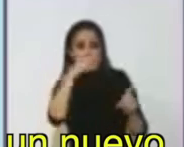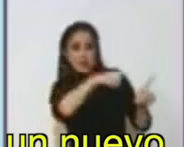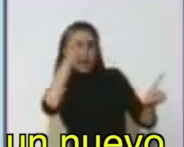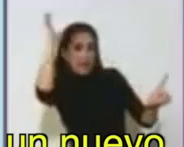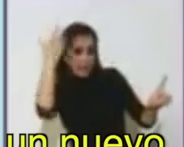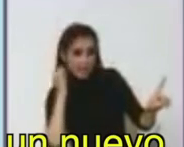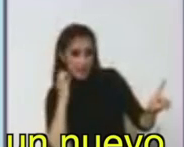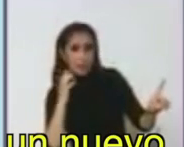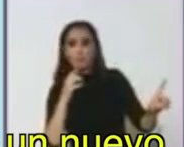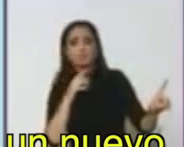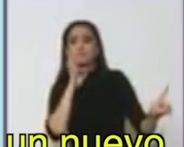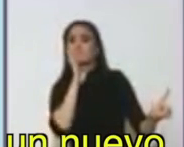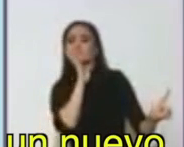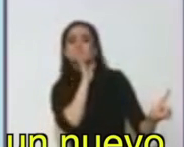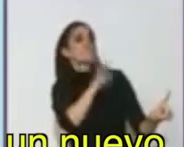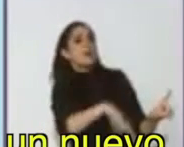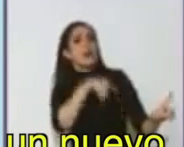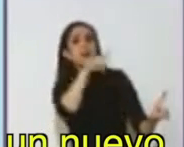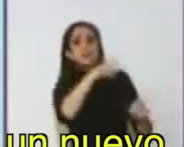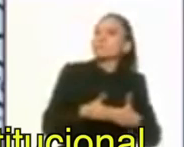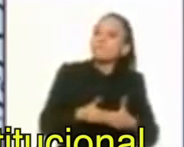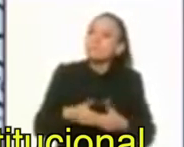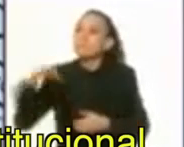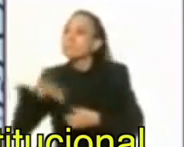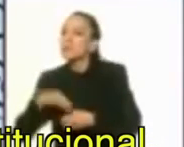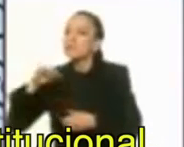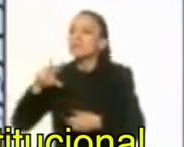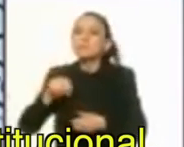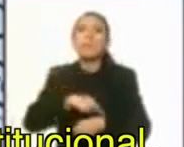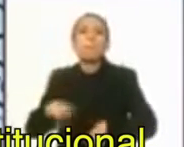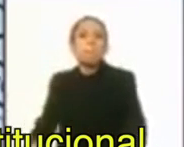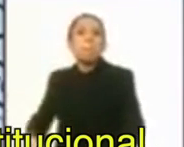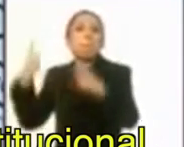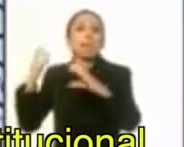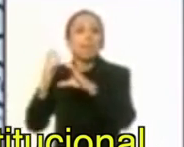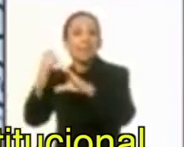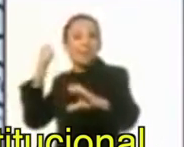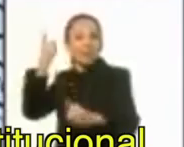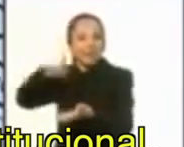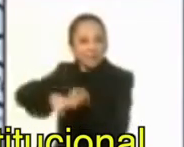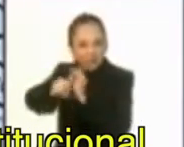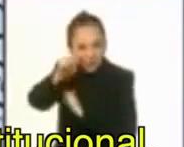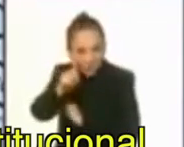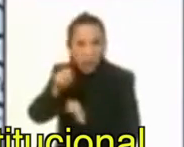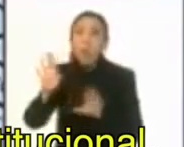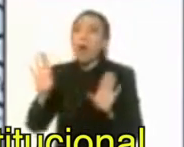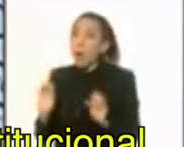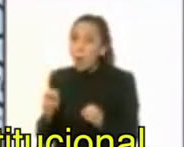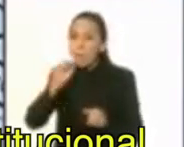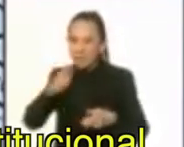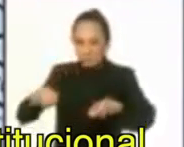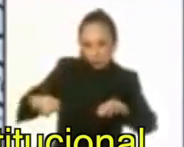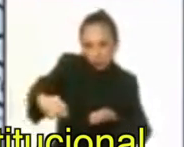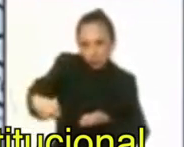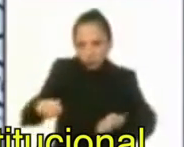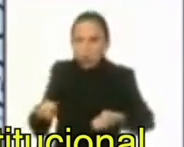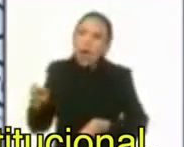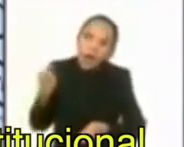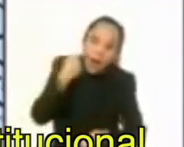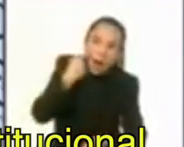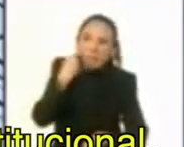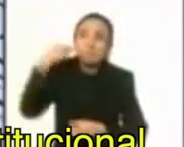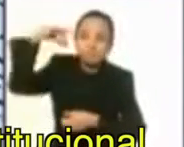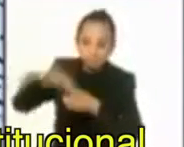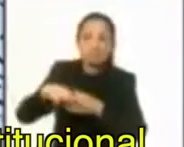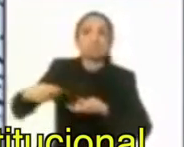ciudad universitaria y un nuevo Chapultepec. Miquel Arriola, abanderado del Partido Revolucionario Institucional, se enfocó en temas